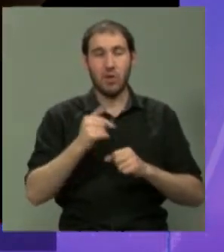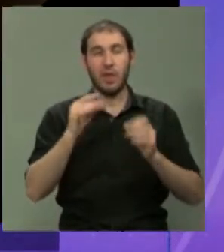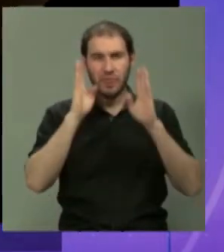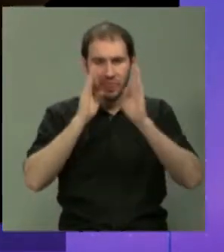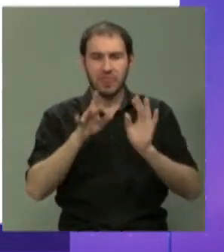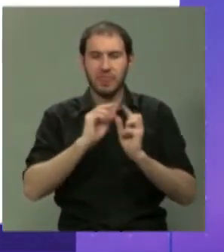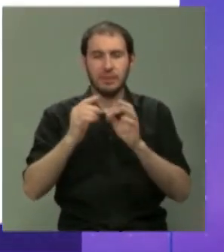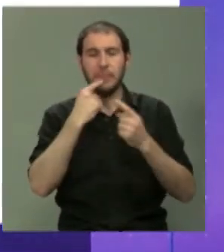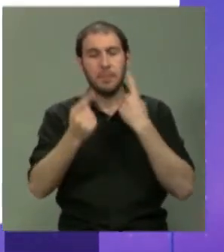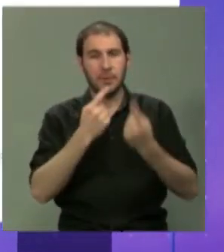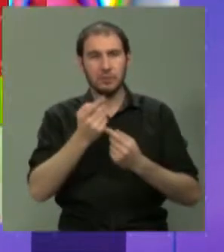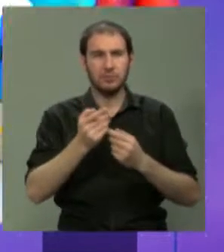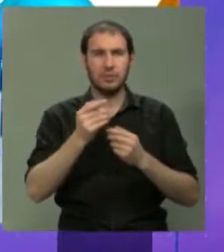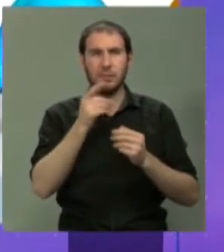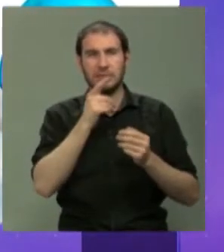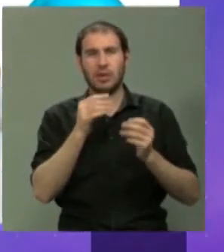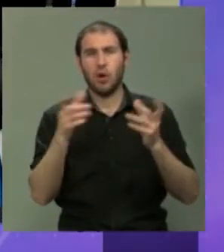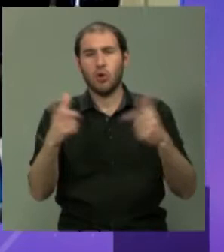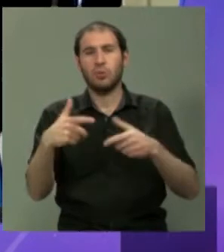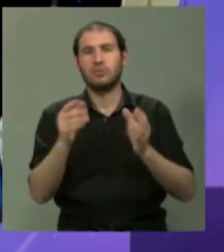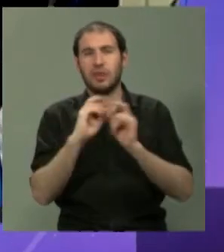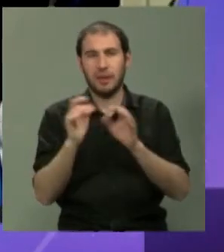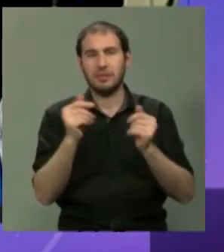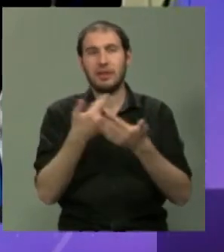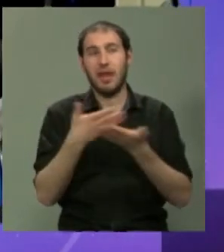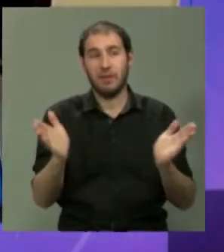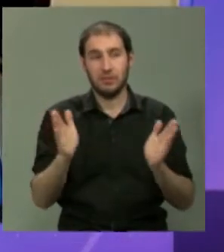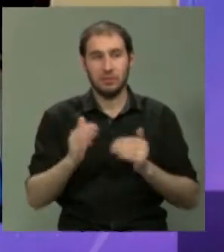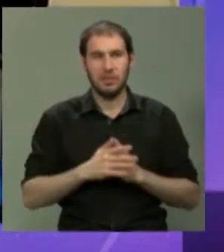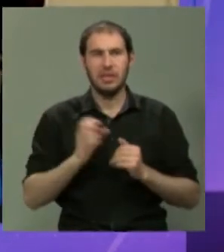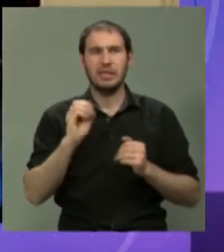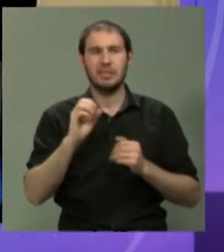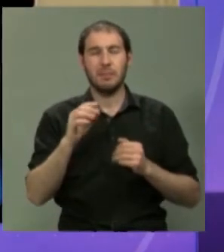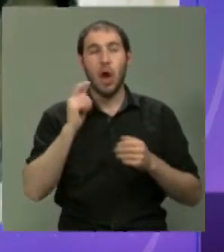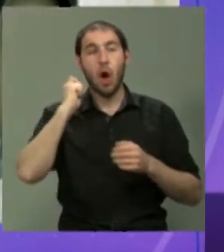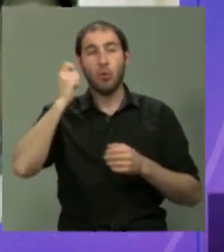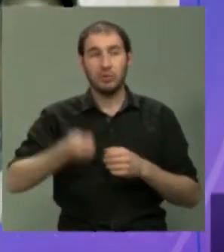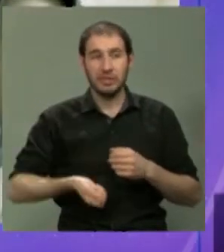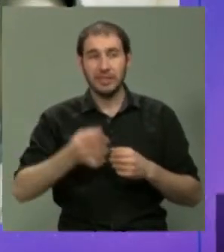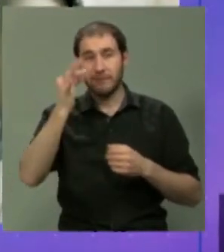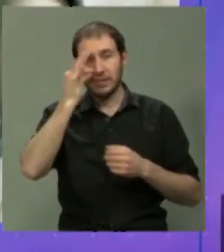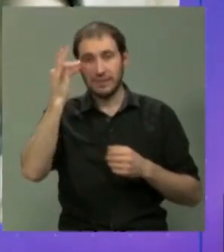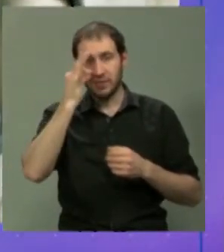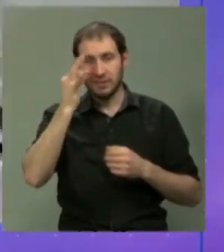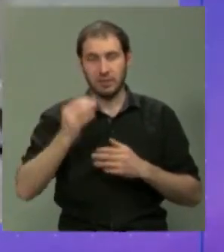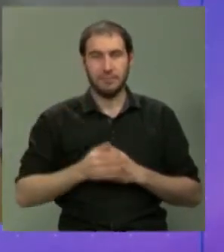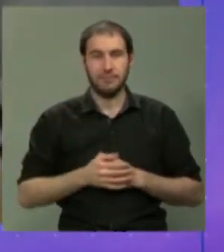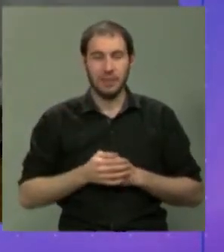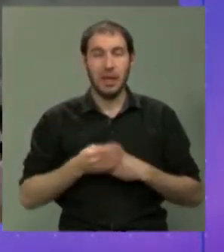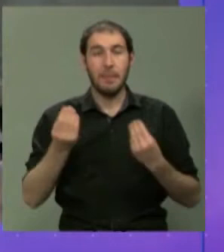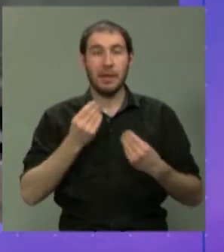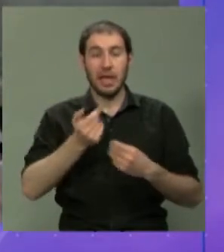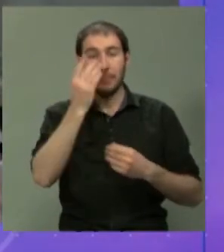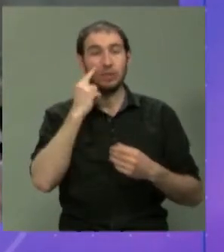debate en una consulta / foro de debate abierto que se llama Justicia 2020, para que sean